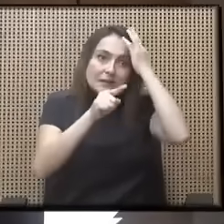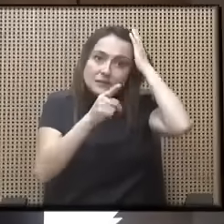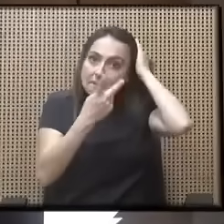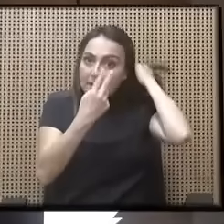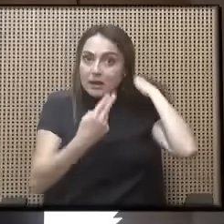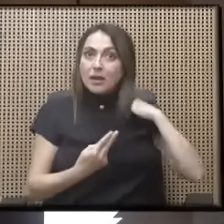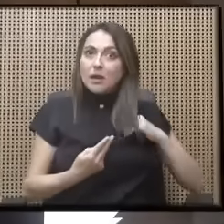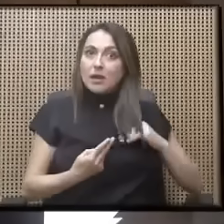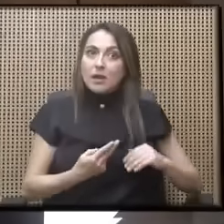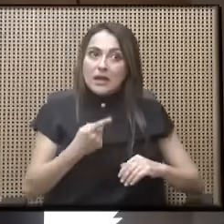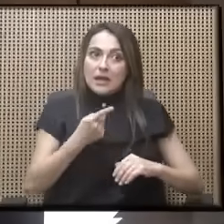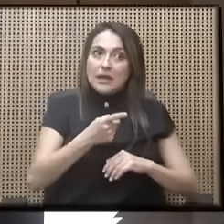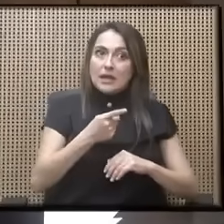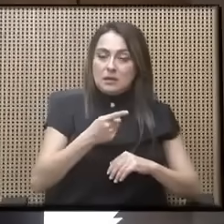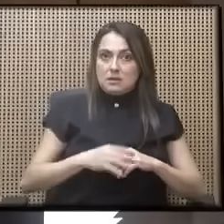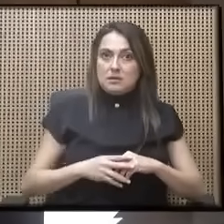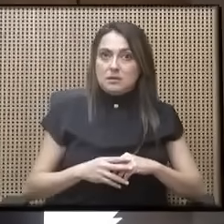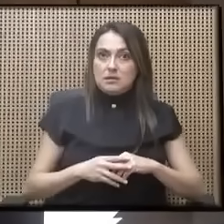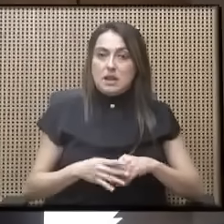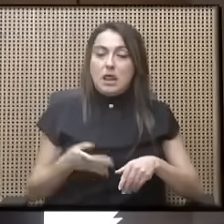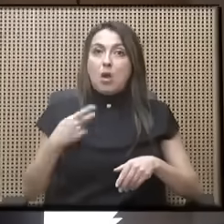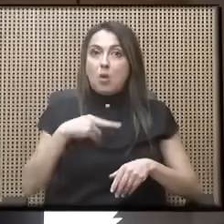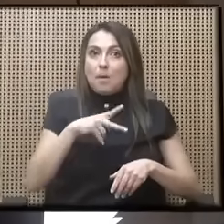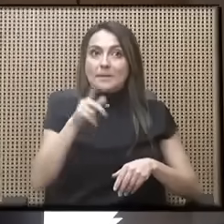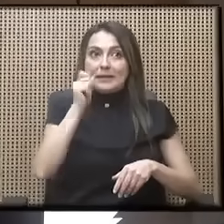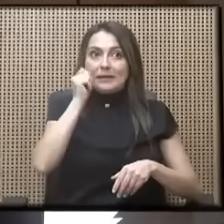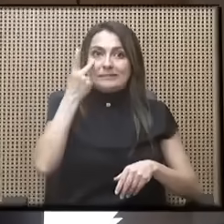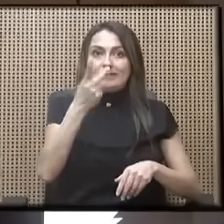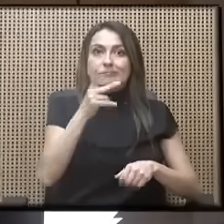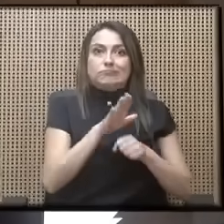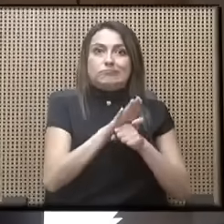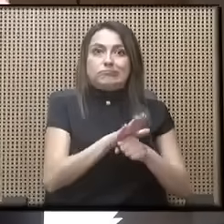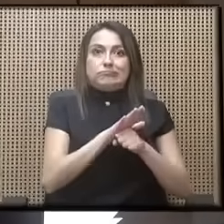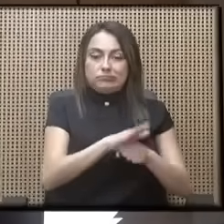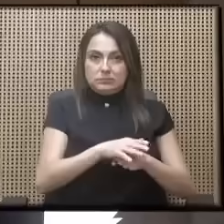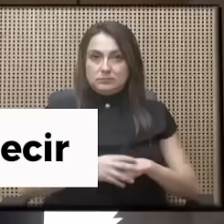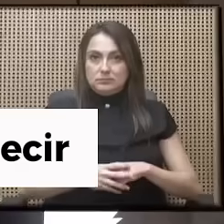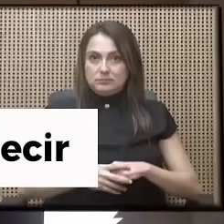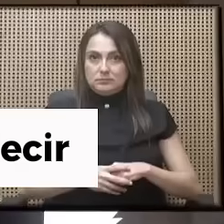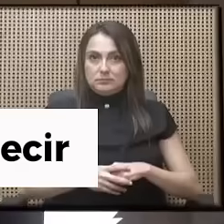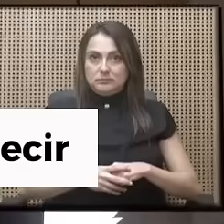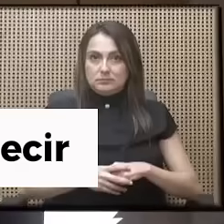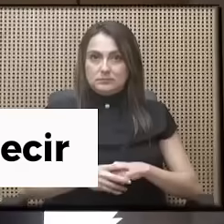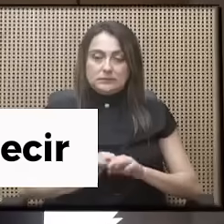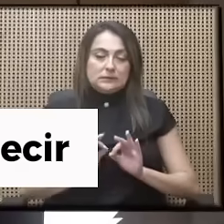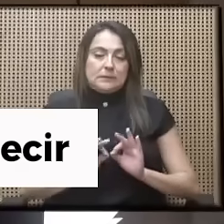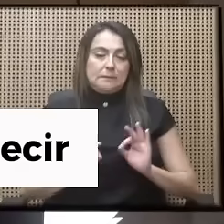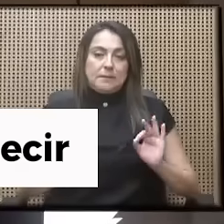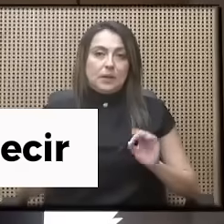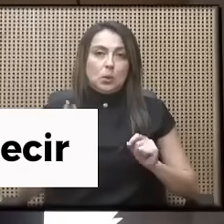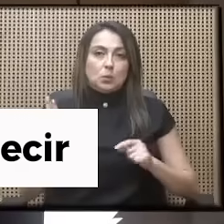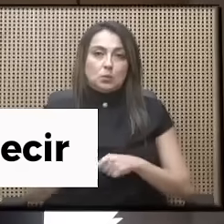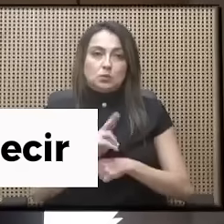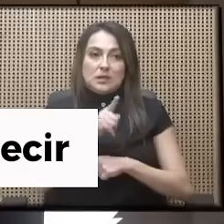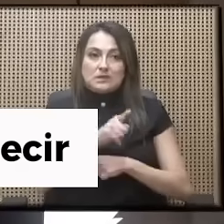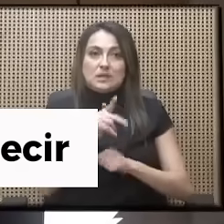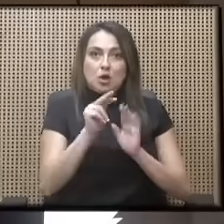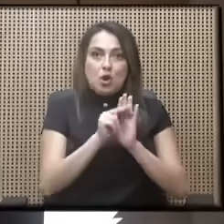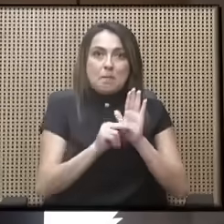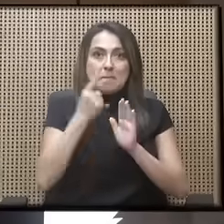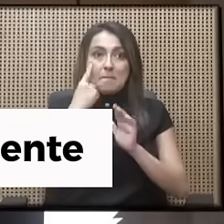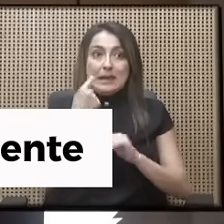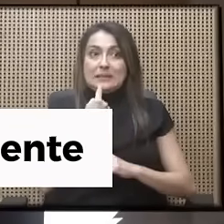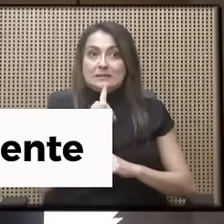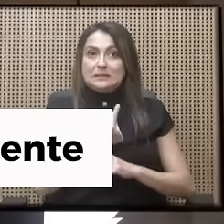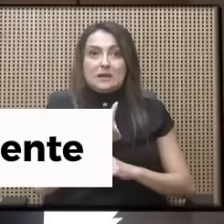pareja, y la compañera se ve presionada y simplemente utiliza esta norma para